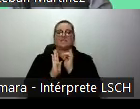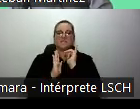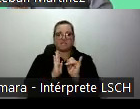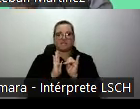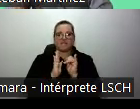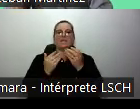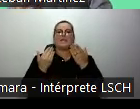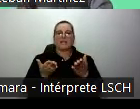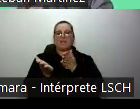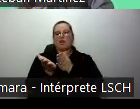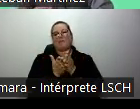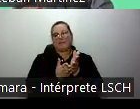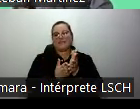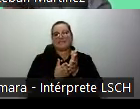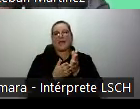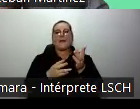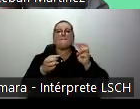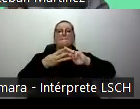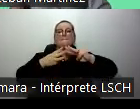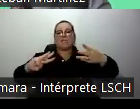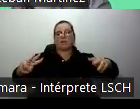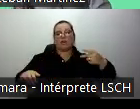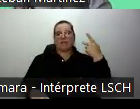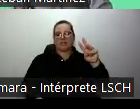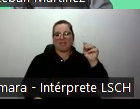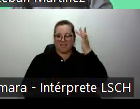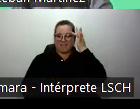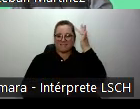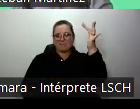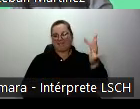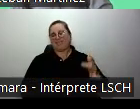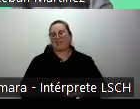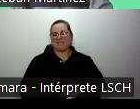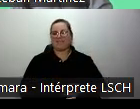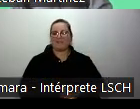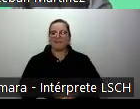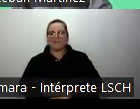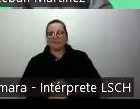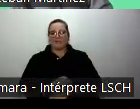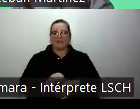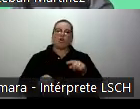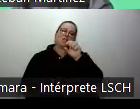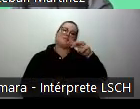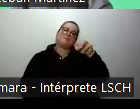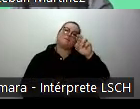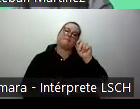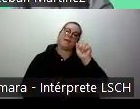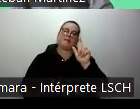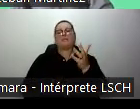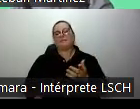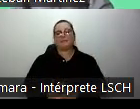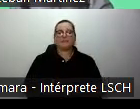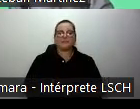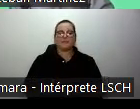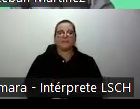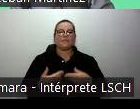es donde nace esta metodología que no la inventé yo se llama Las metas Smart o Smart goals en inglés y